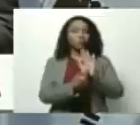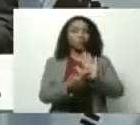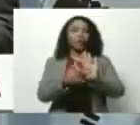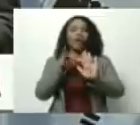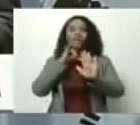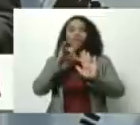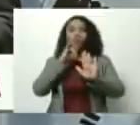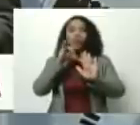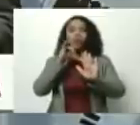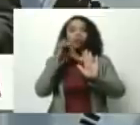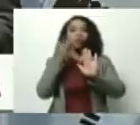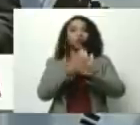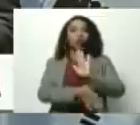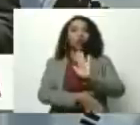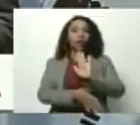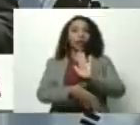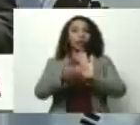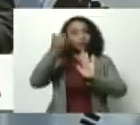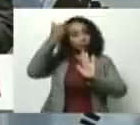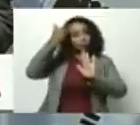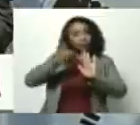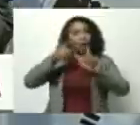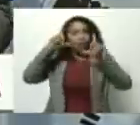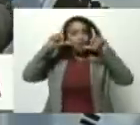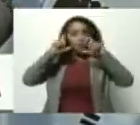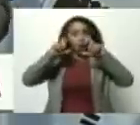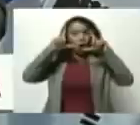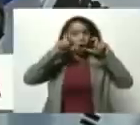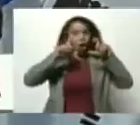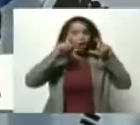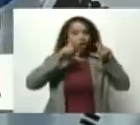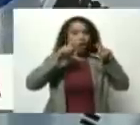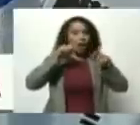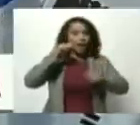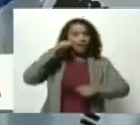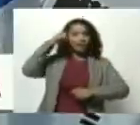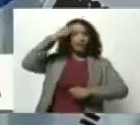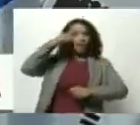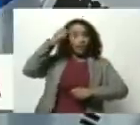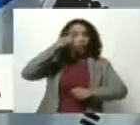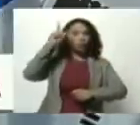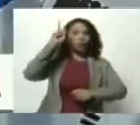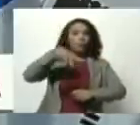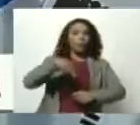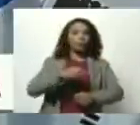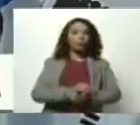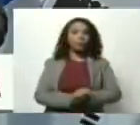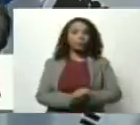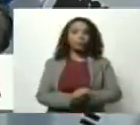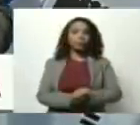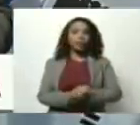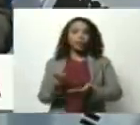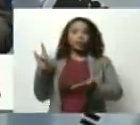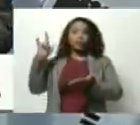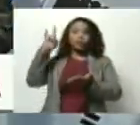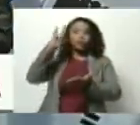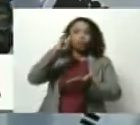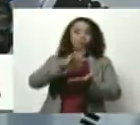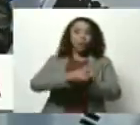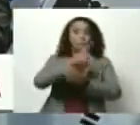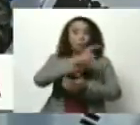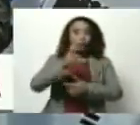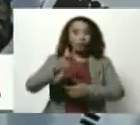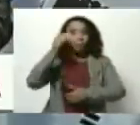datos, imágenes fotográficas y videos inclusive de aeronaves tanto civiles